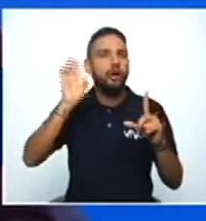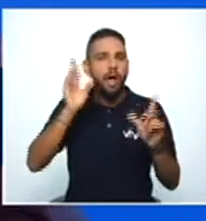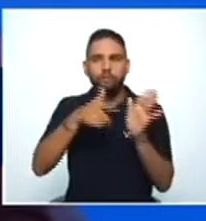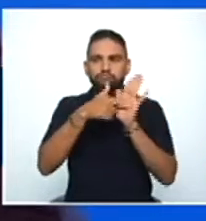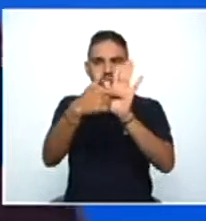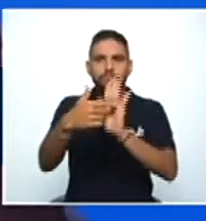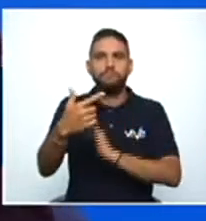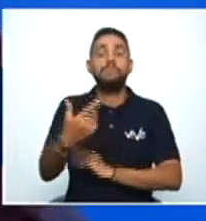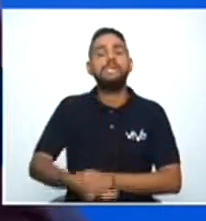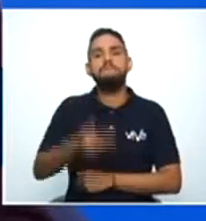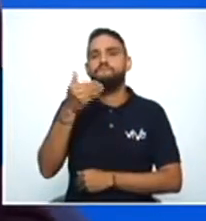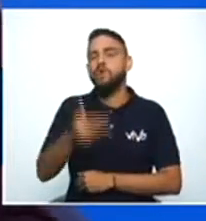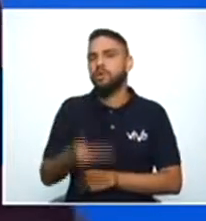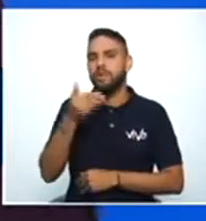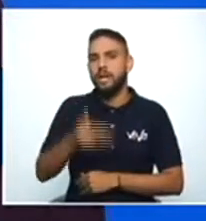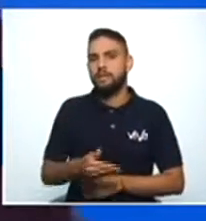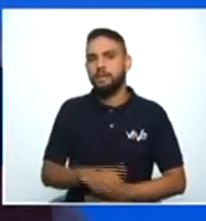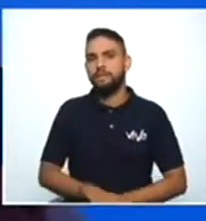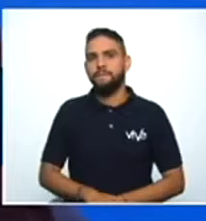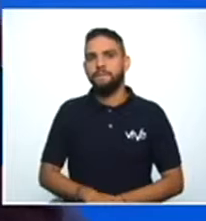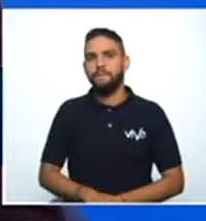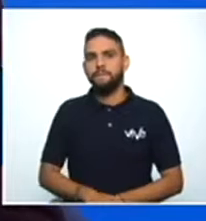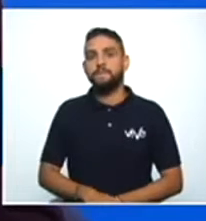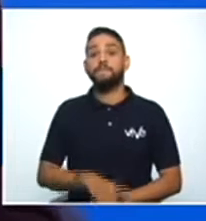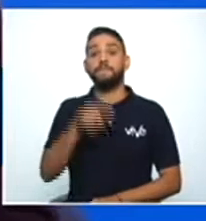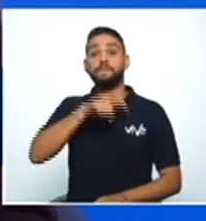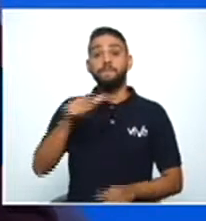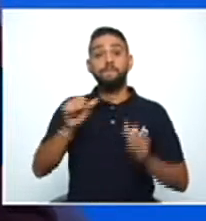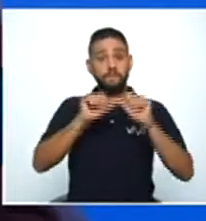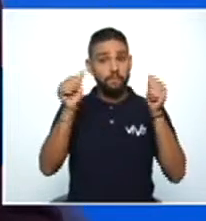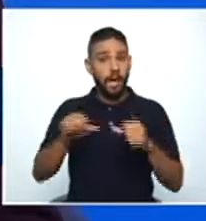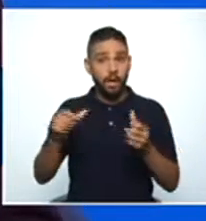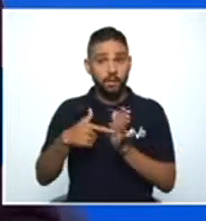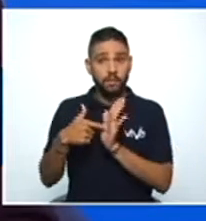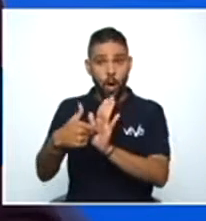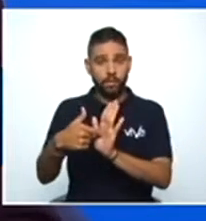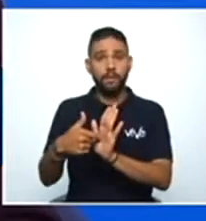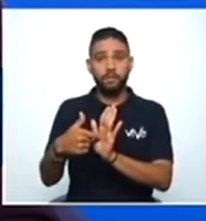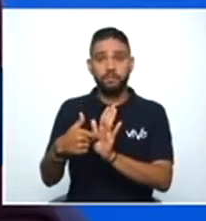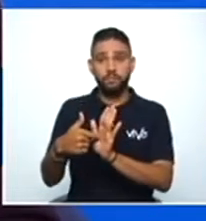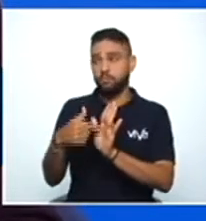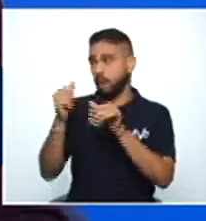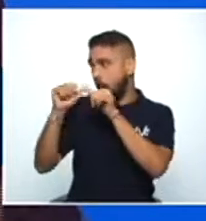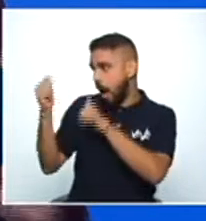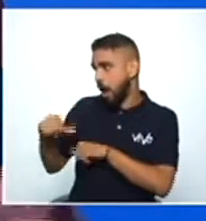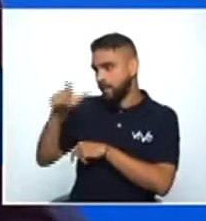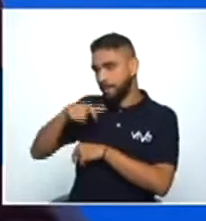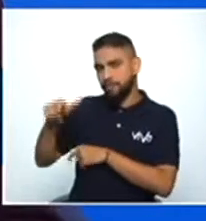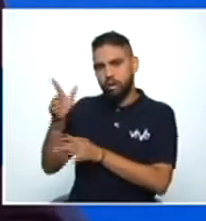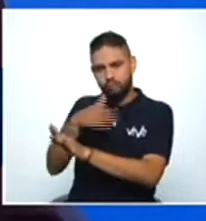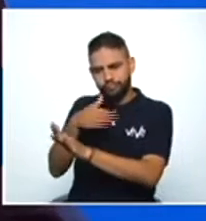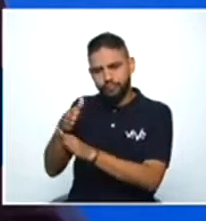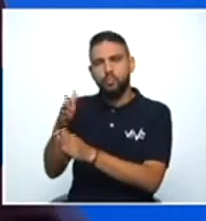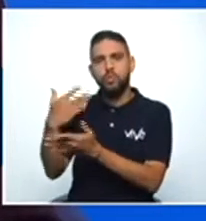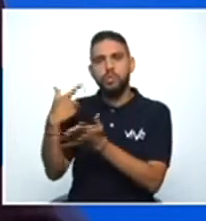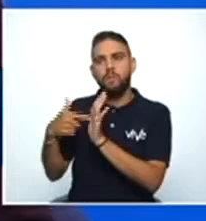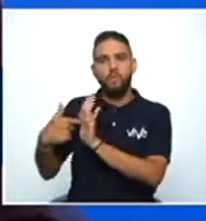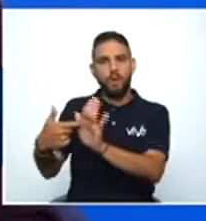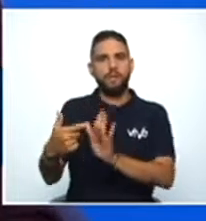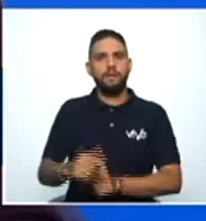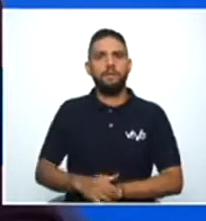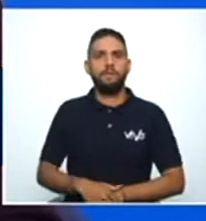ser un elemento fundamental no solo para el artista sino precisamente para todos los que están interesados en el escenario musical